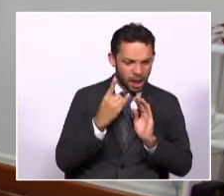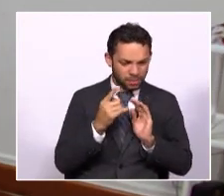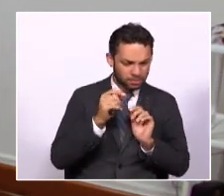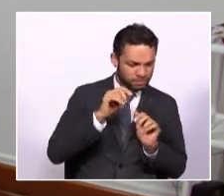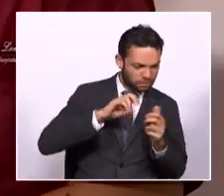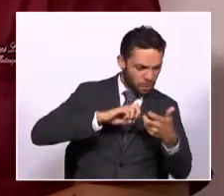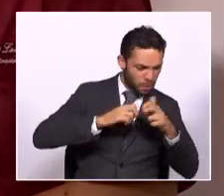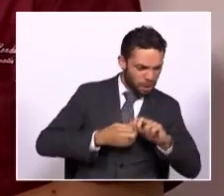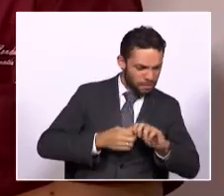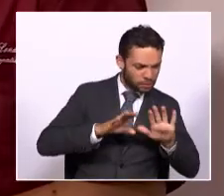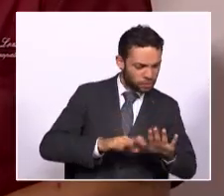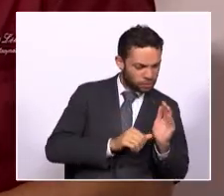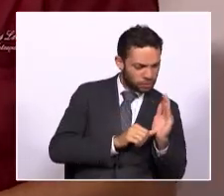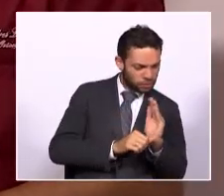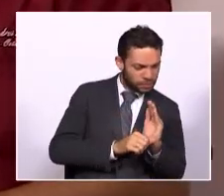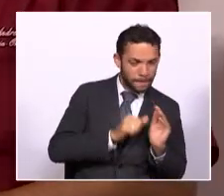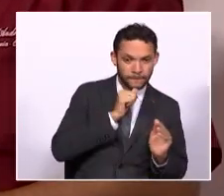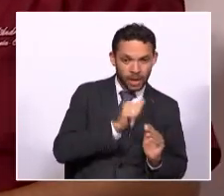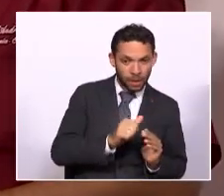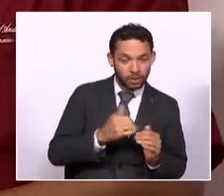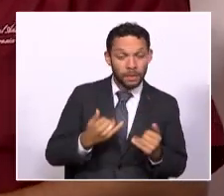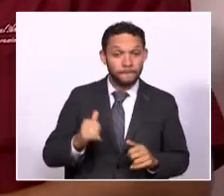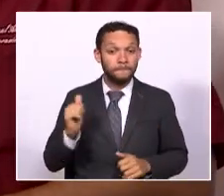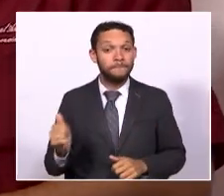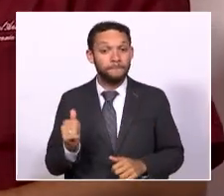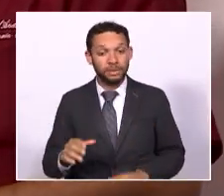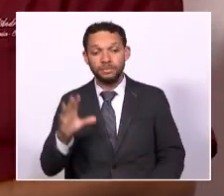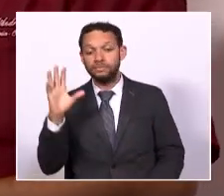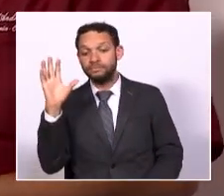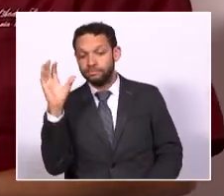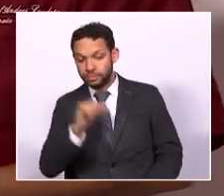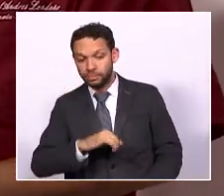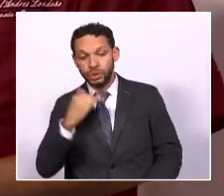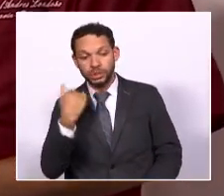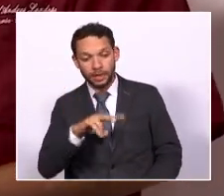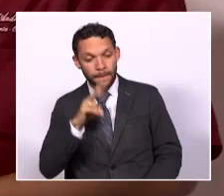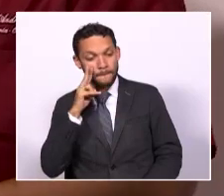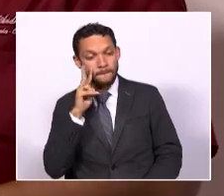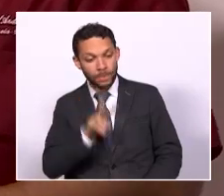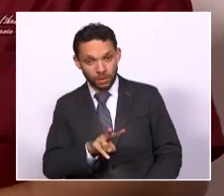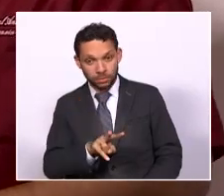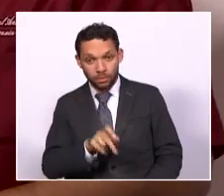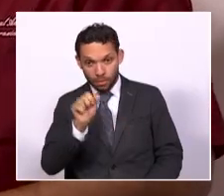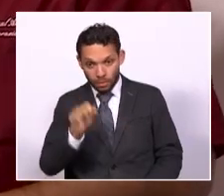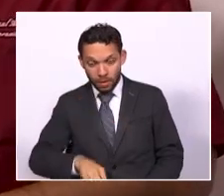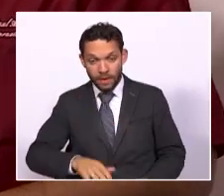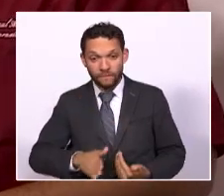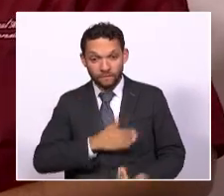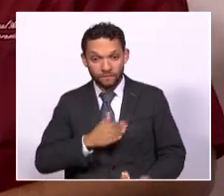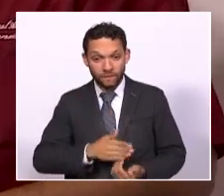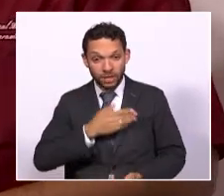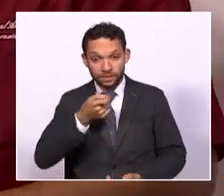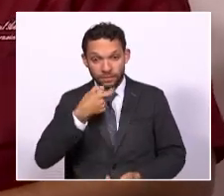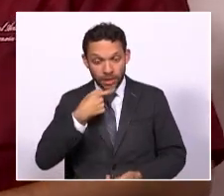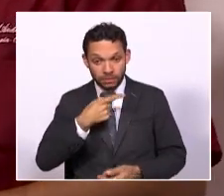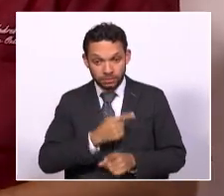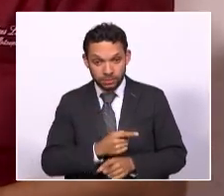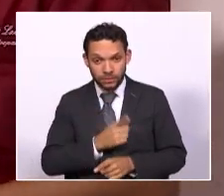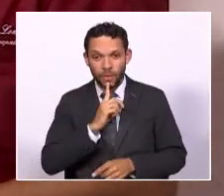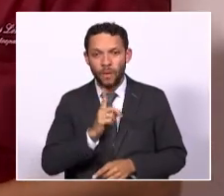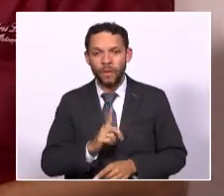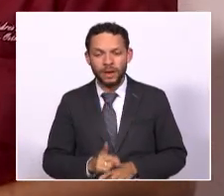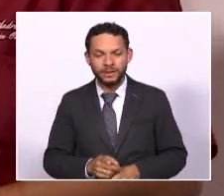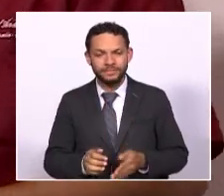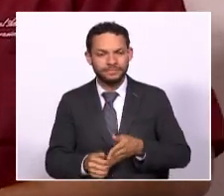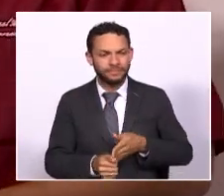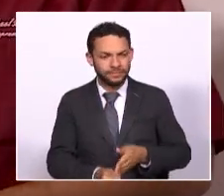la otra. Y eso lo ven ustedes en sus casas. ¿Y eso lo quita una pastica? No, la pastica le calma el dolor. ¿Pero le